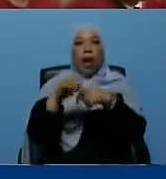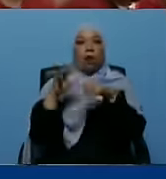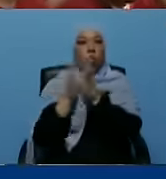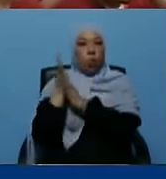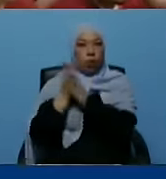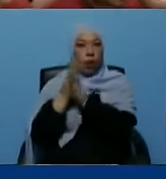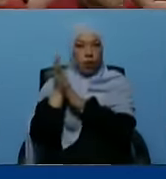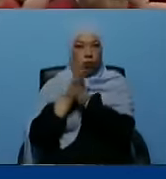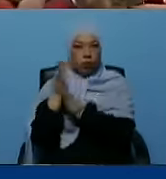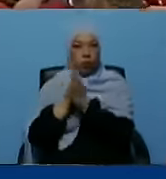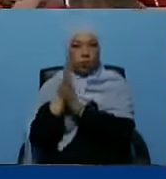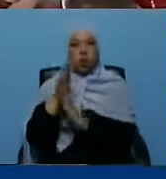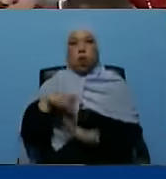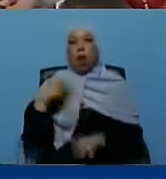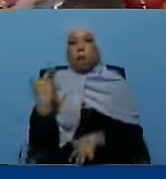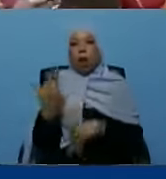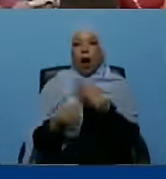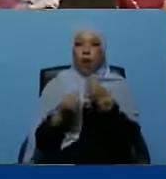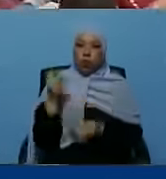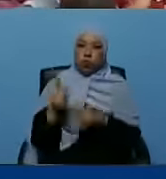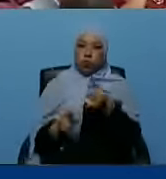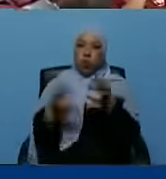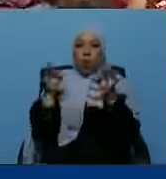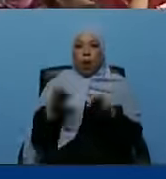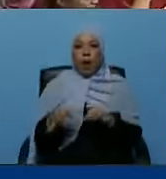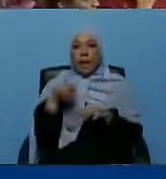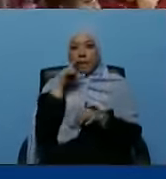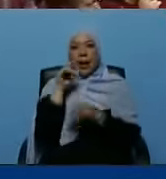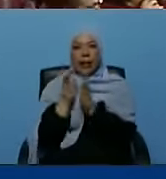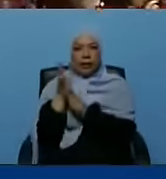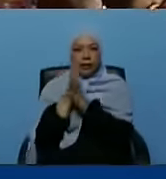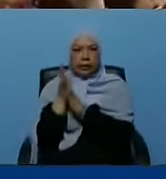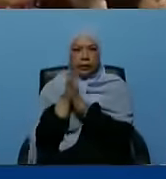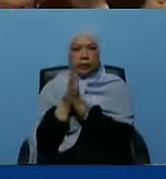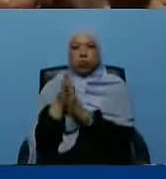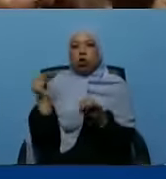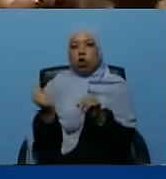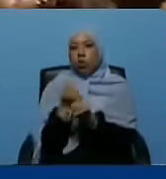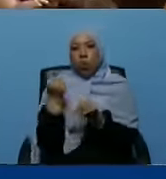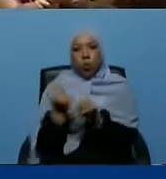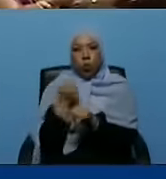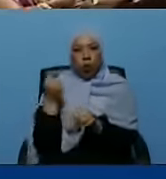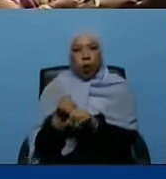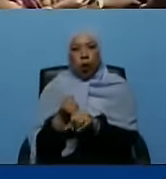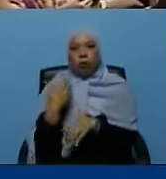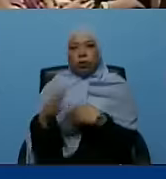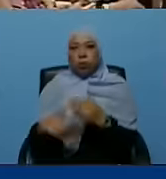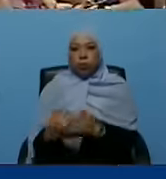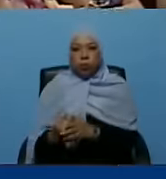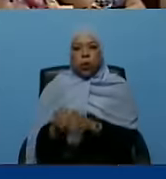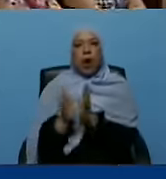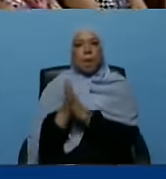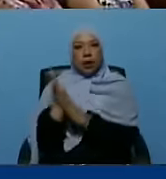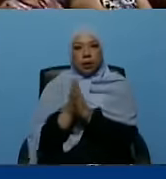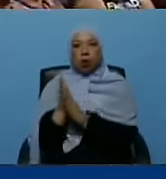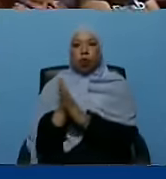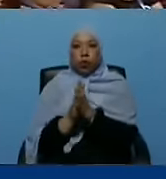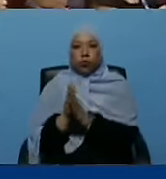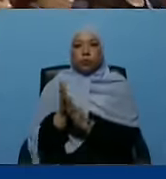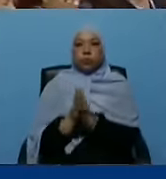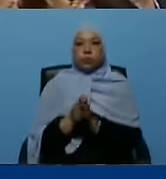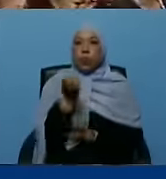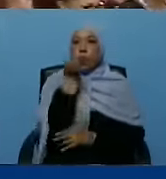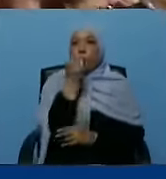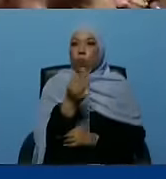genere divisa y pueda sin duda alguna contemplar más empleo para los trabajadores y las trabajadoras de los emprendedores. Así que es muy